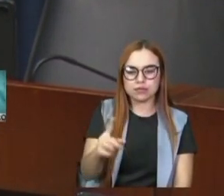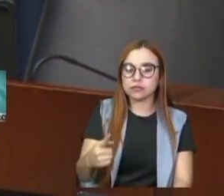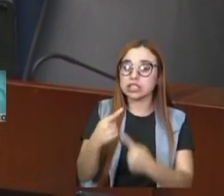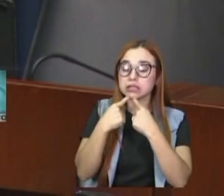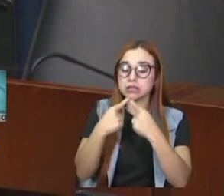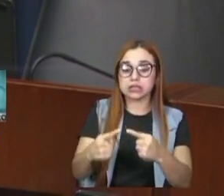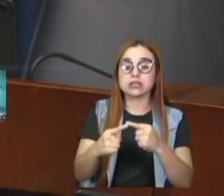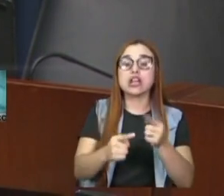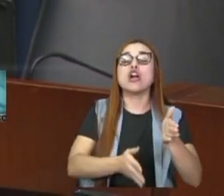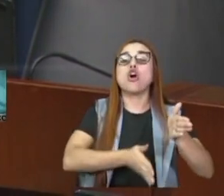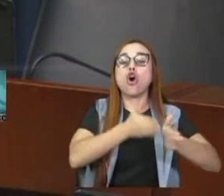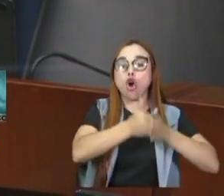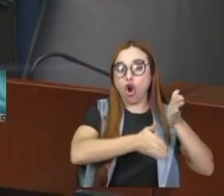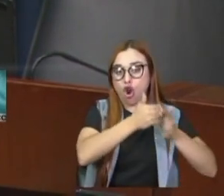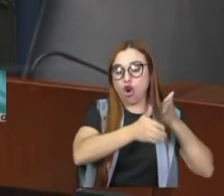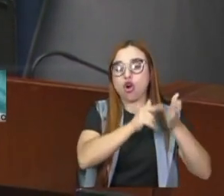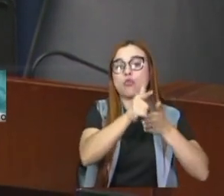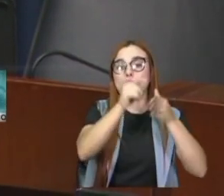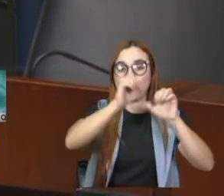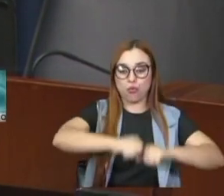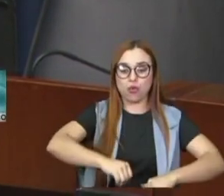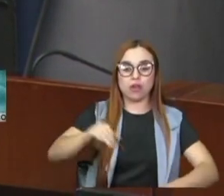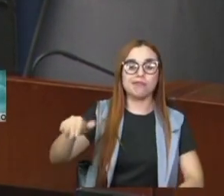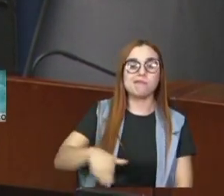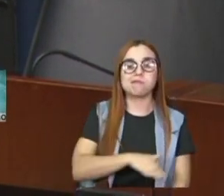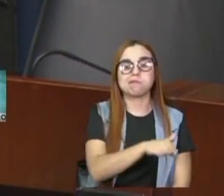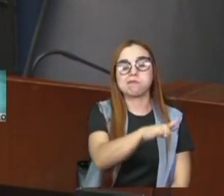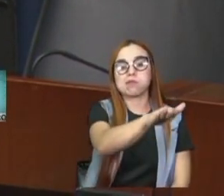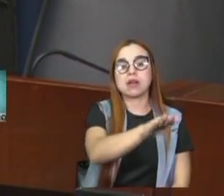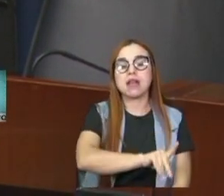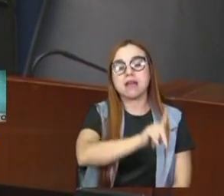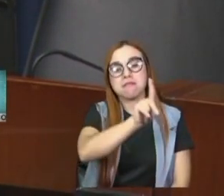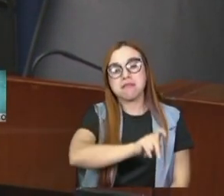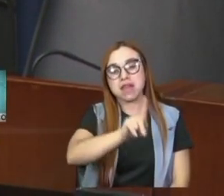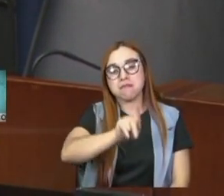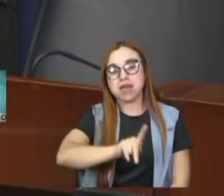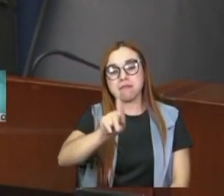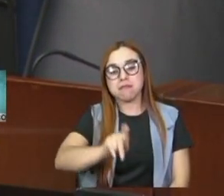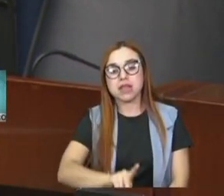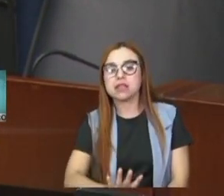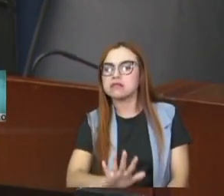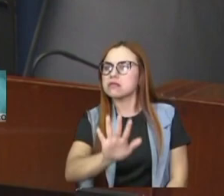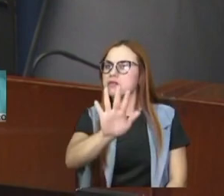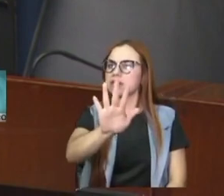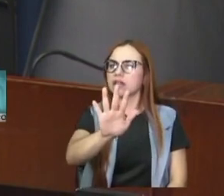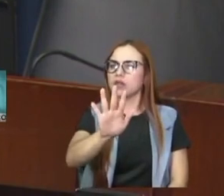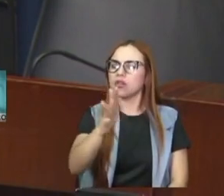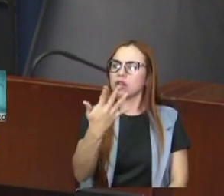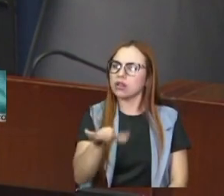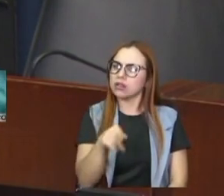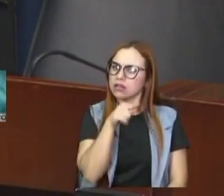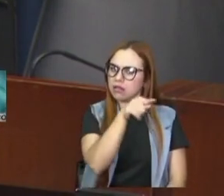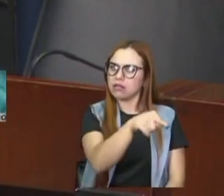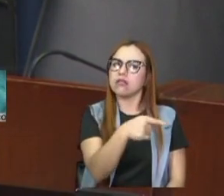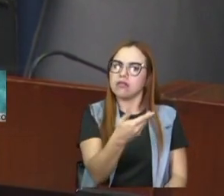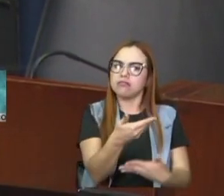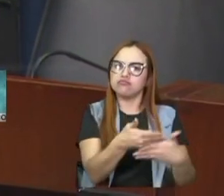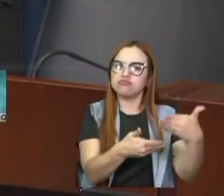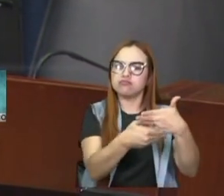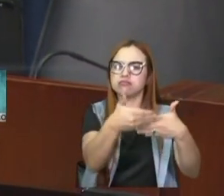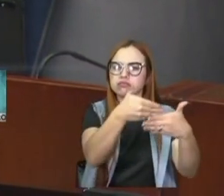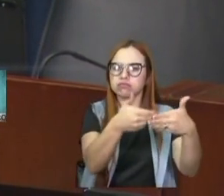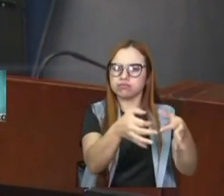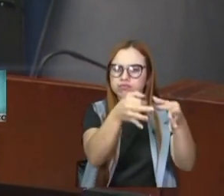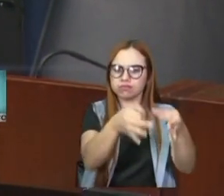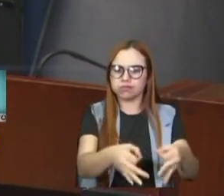Colón. Ya han transcurrido, presidente, 5 meses y no vemos que esta obra inicia en beneficio de